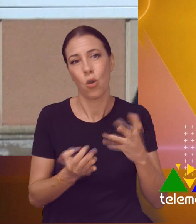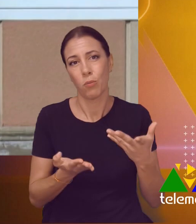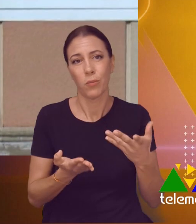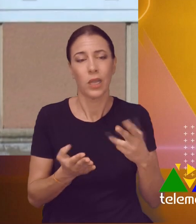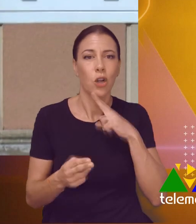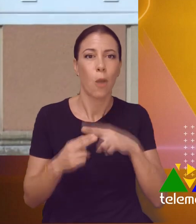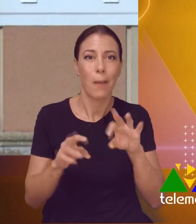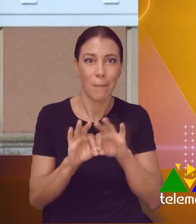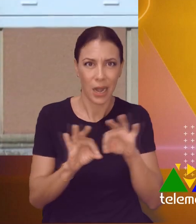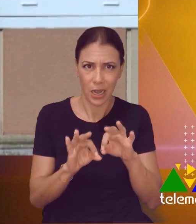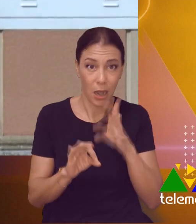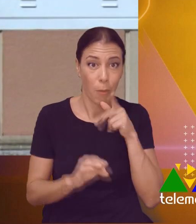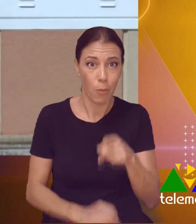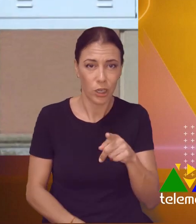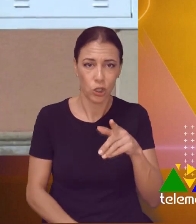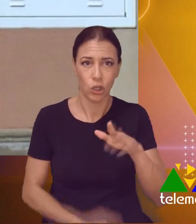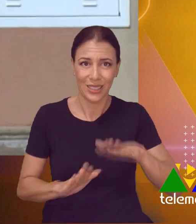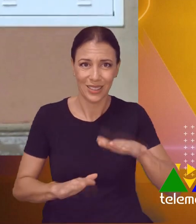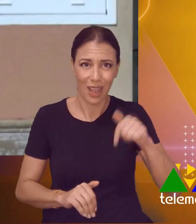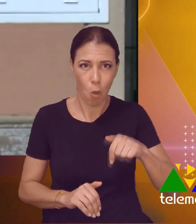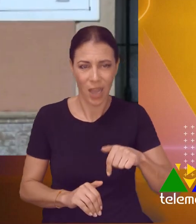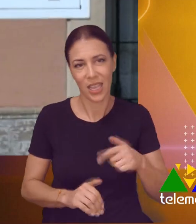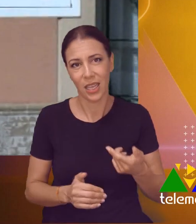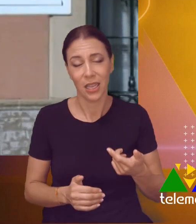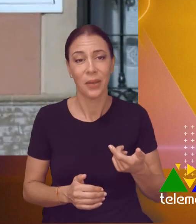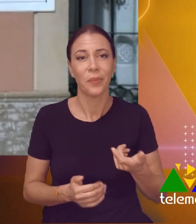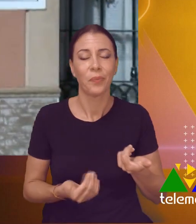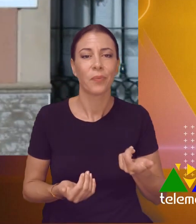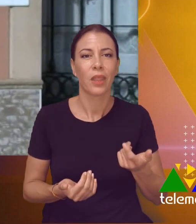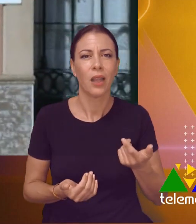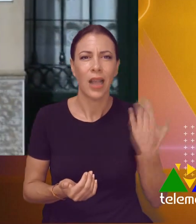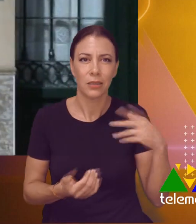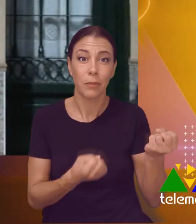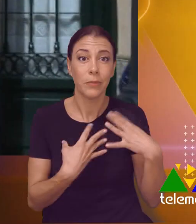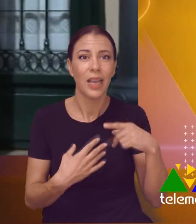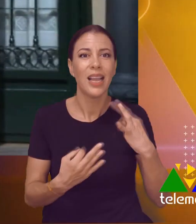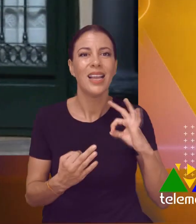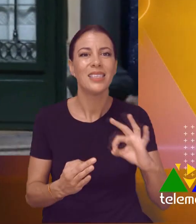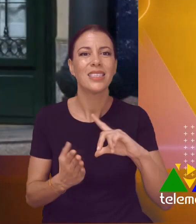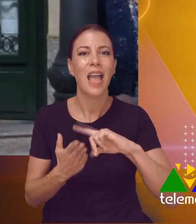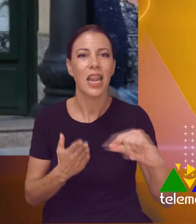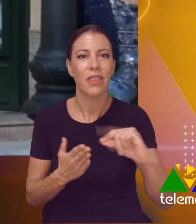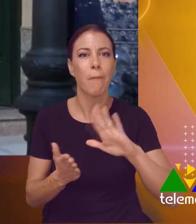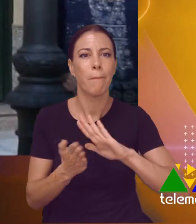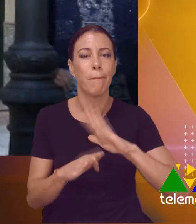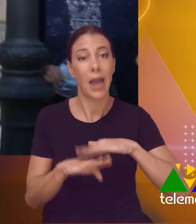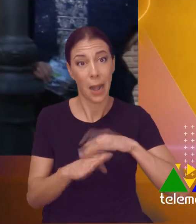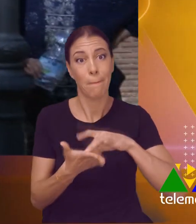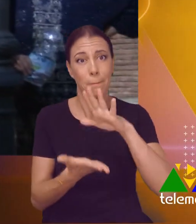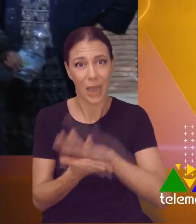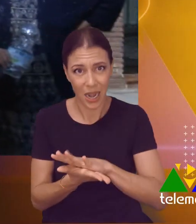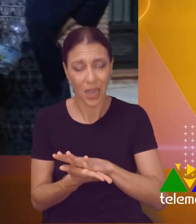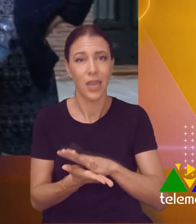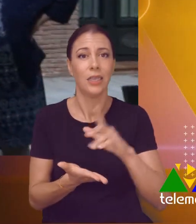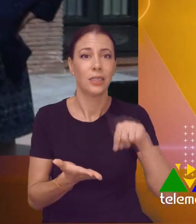estamos aquí en este descansillo que nos hablaba Manolo. Era la salida ya hacia Málaga, paralelamente con la calle de San Francisco, que eran